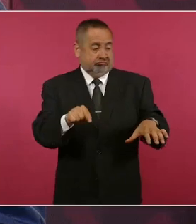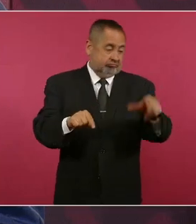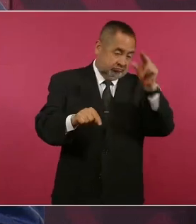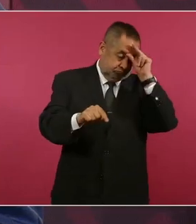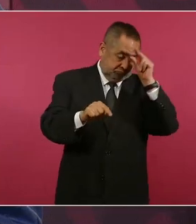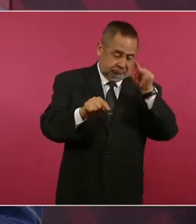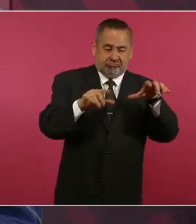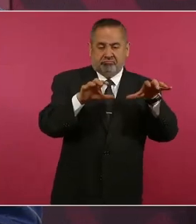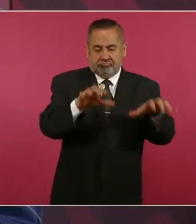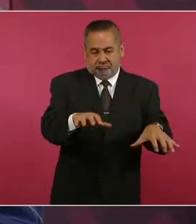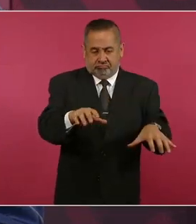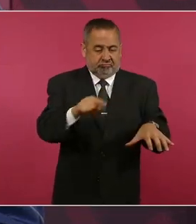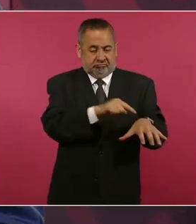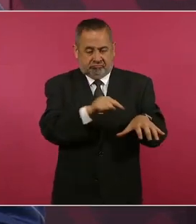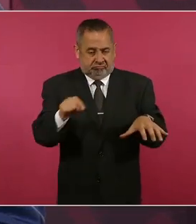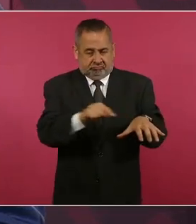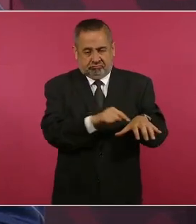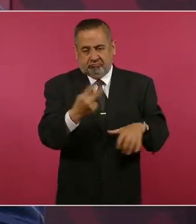academia.